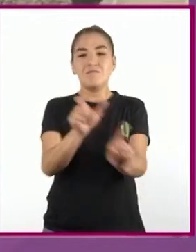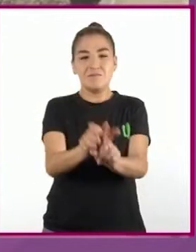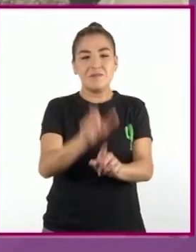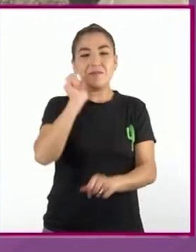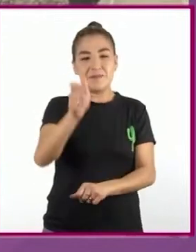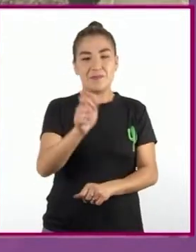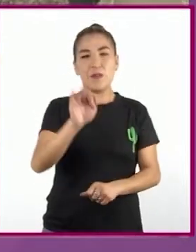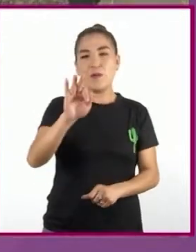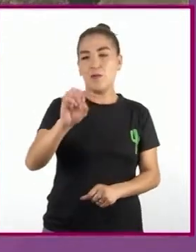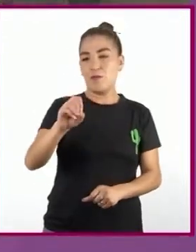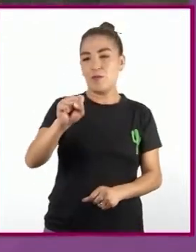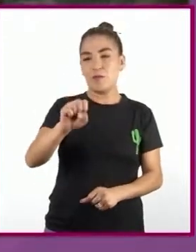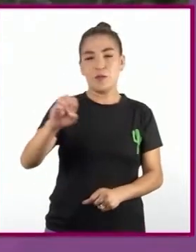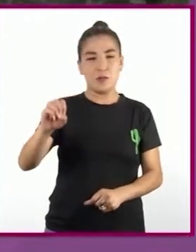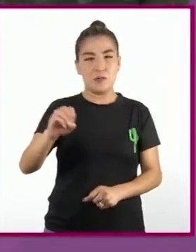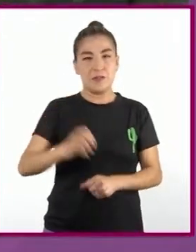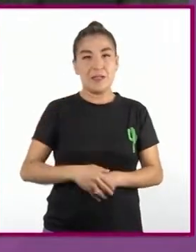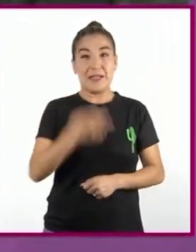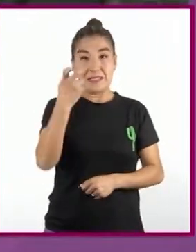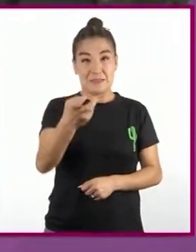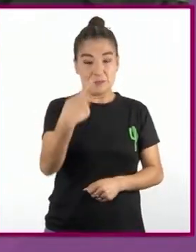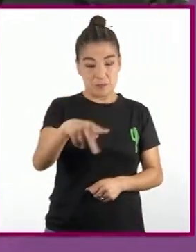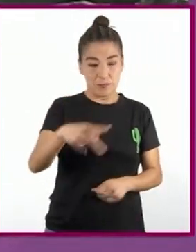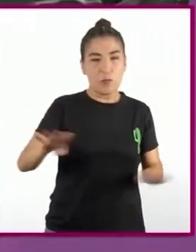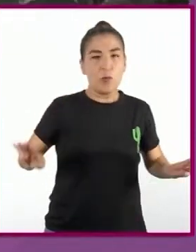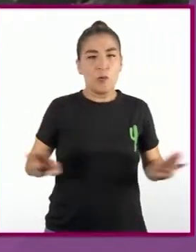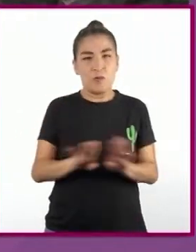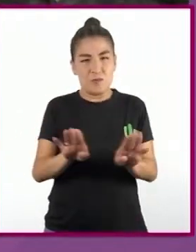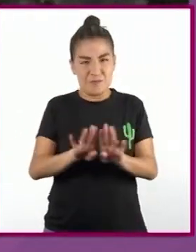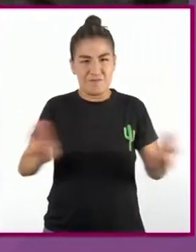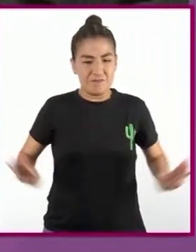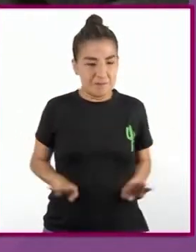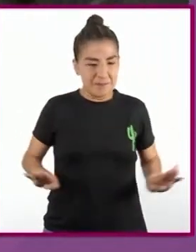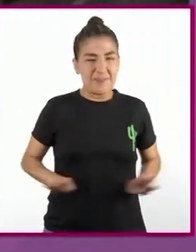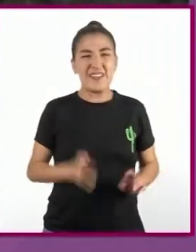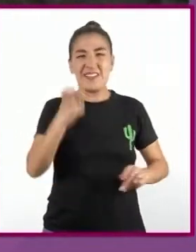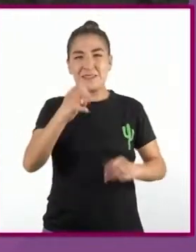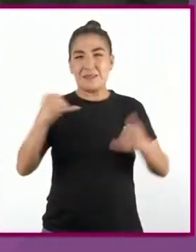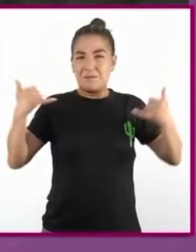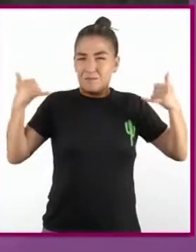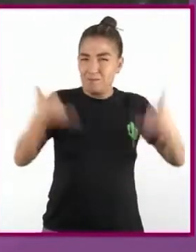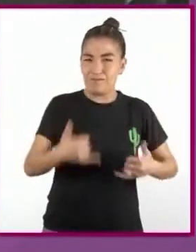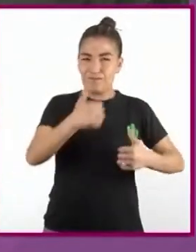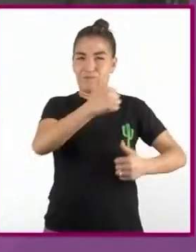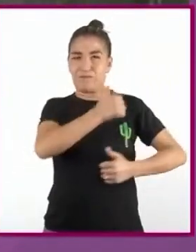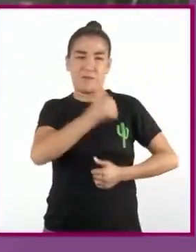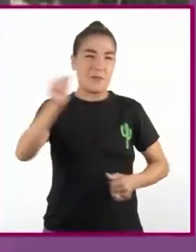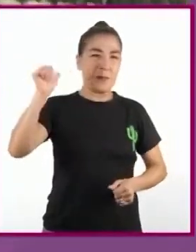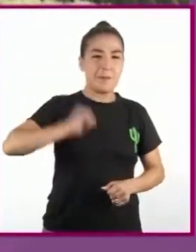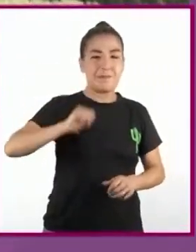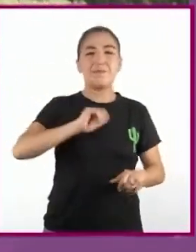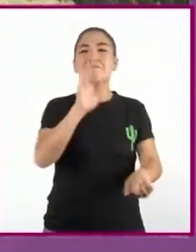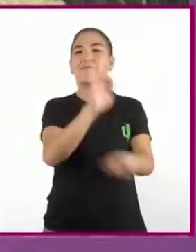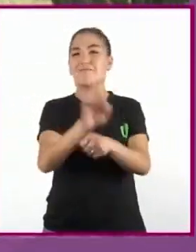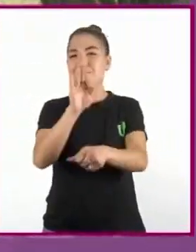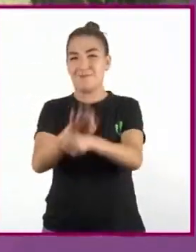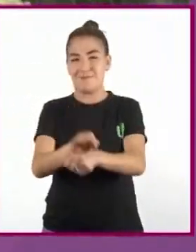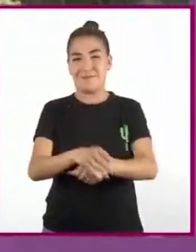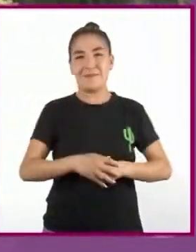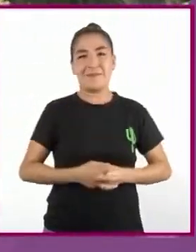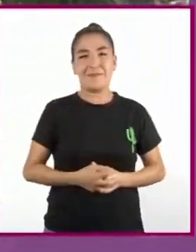foso. Así, el carácter de resistencia militar se muestra en la planeación urbana.